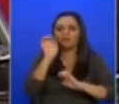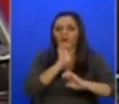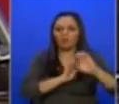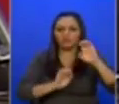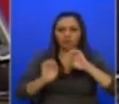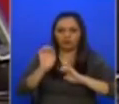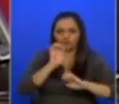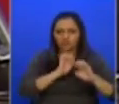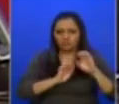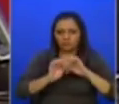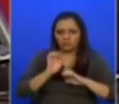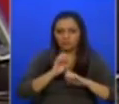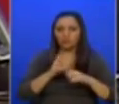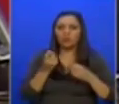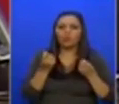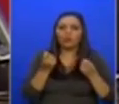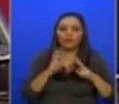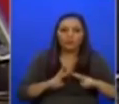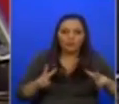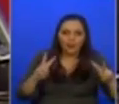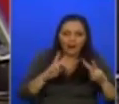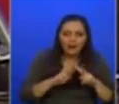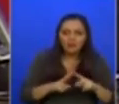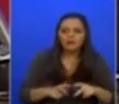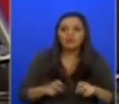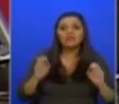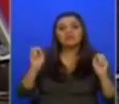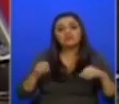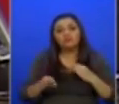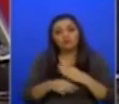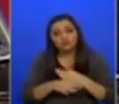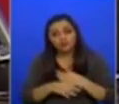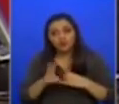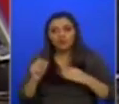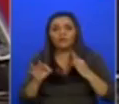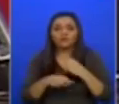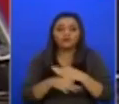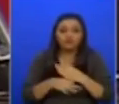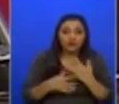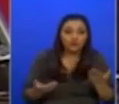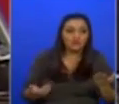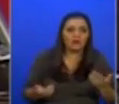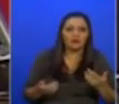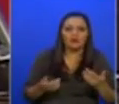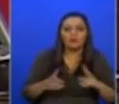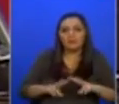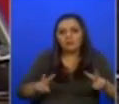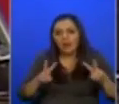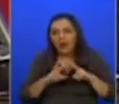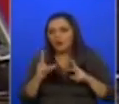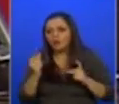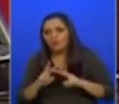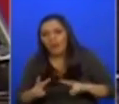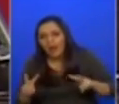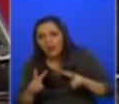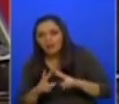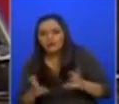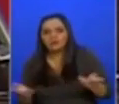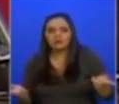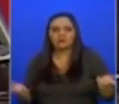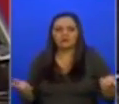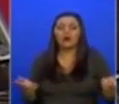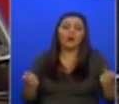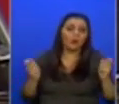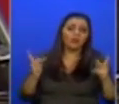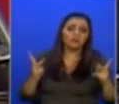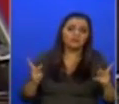personas sentadas ahí. Hay que ver cuánto cuesta ecológicamente el impacto, si es técnicamente factible." y se llegó a la conclusión